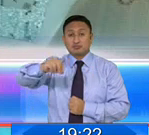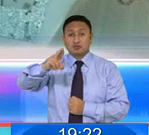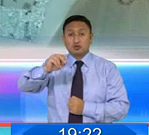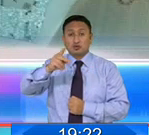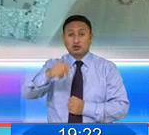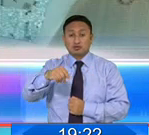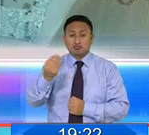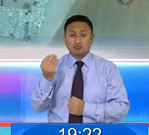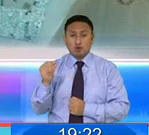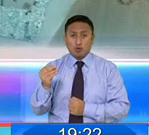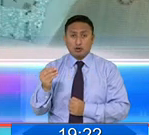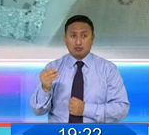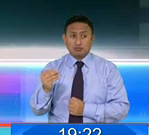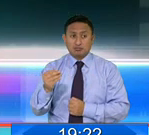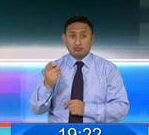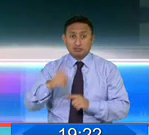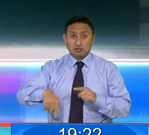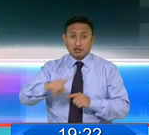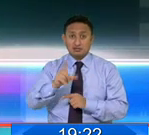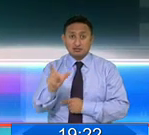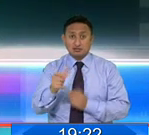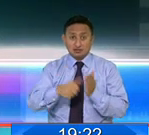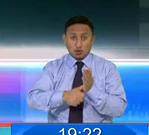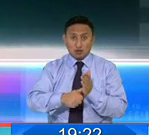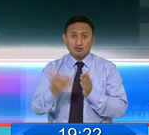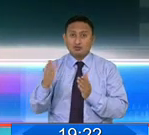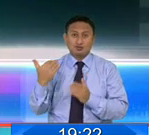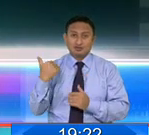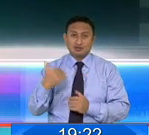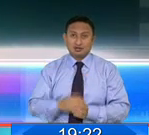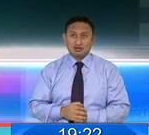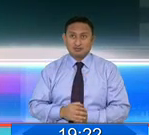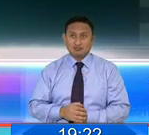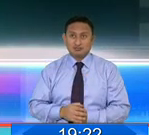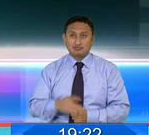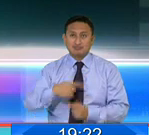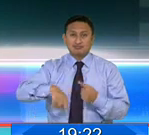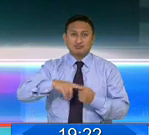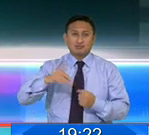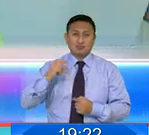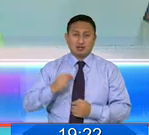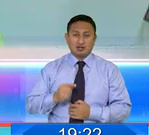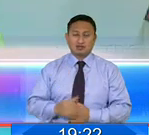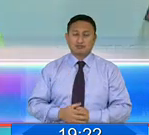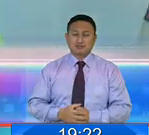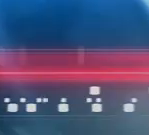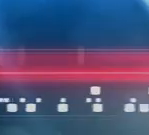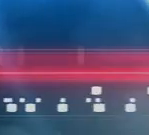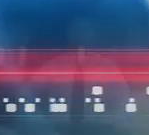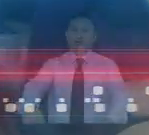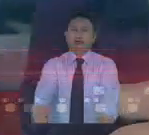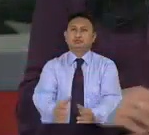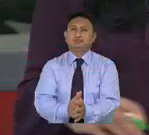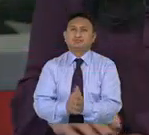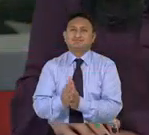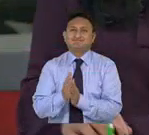de edad y que no tiene cédula. Los detalles en breves minutos.